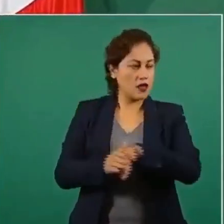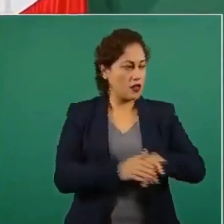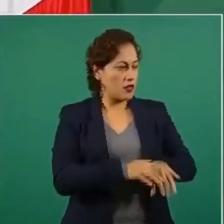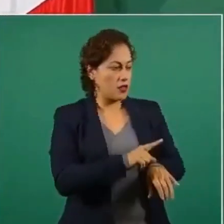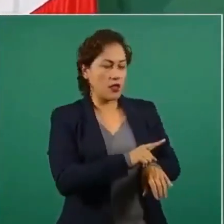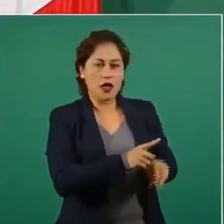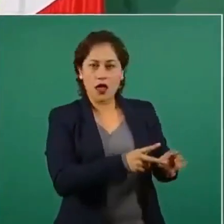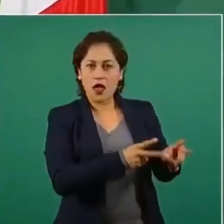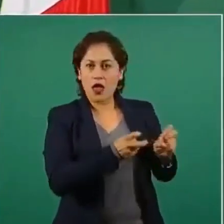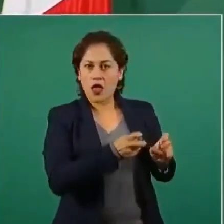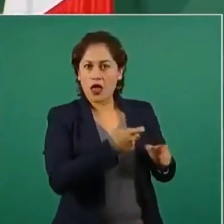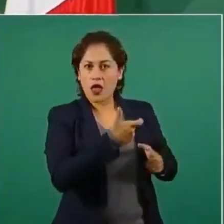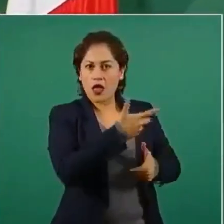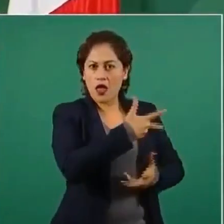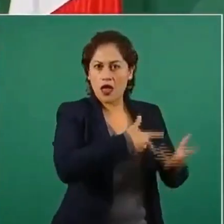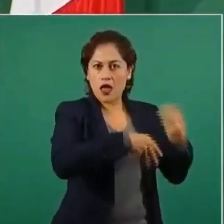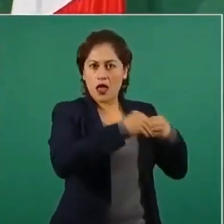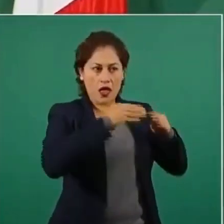Aquí en nuestro país,